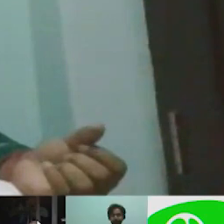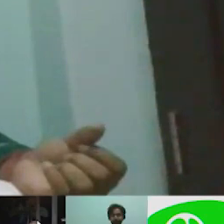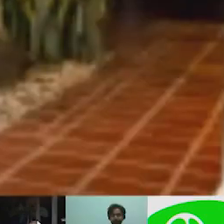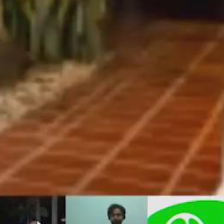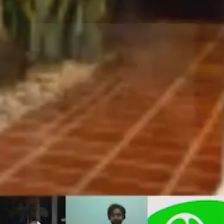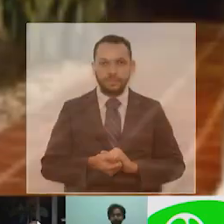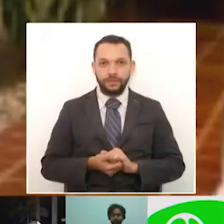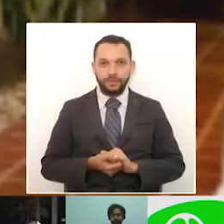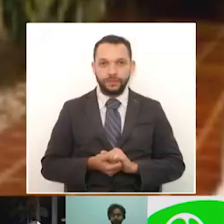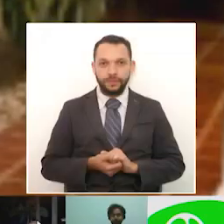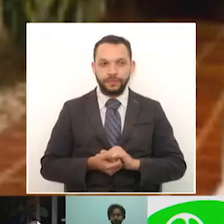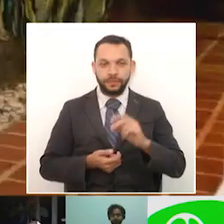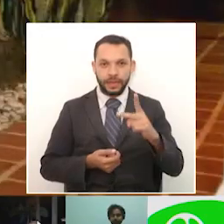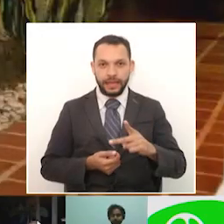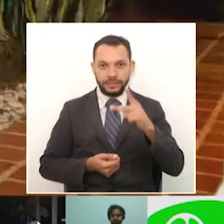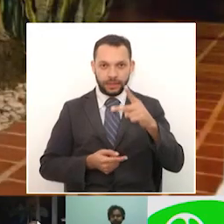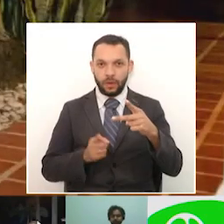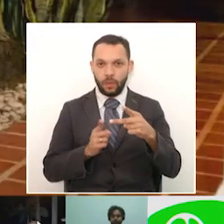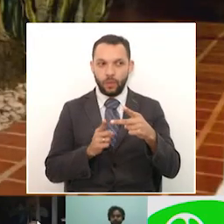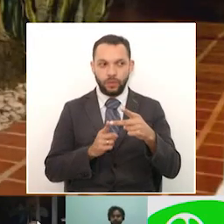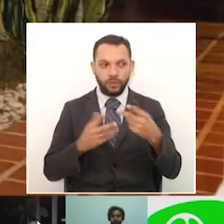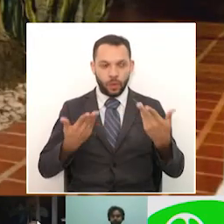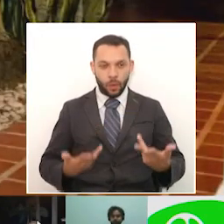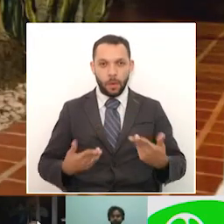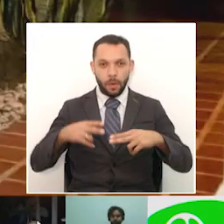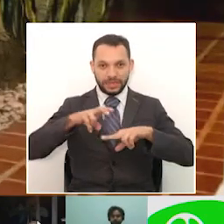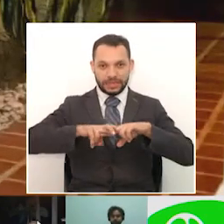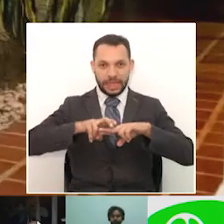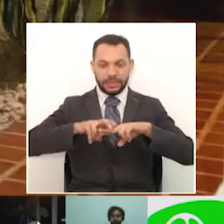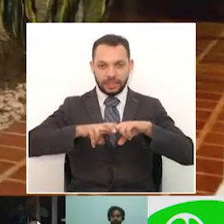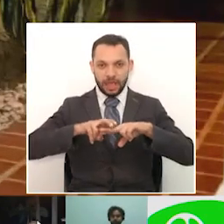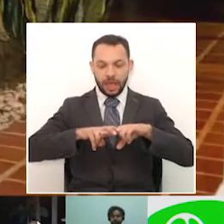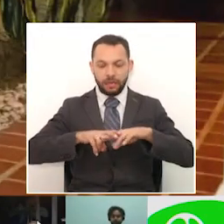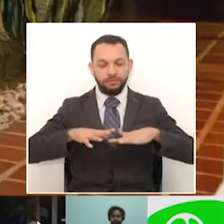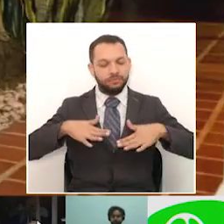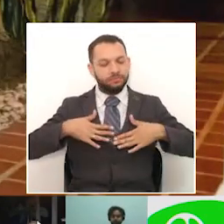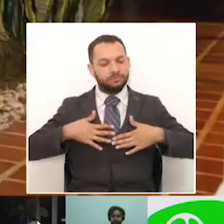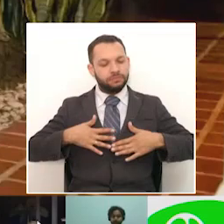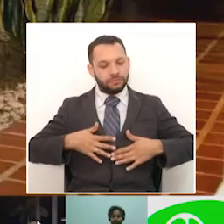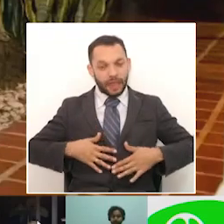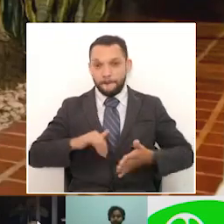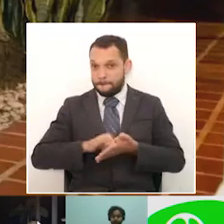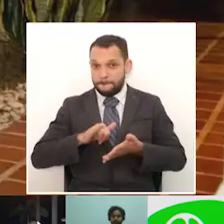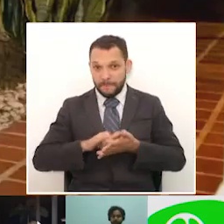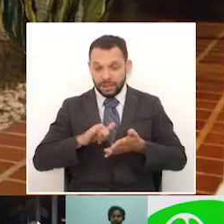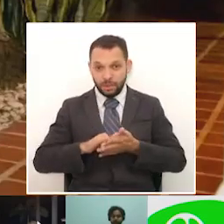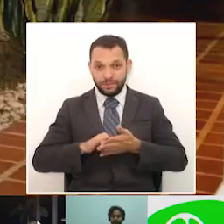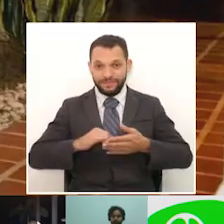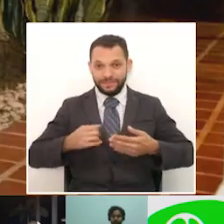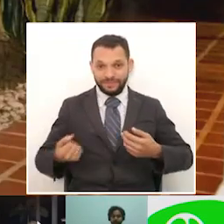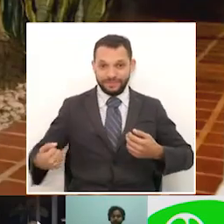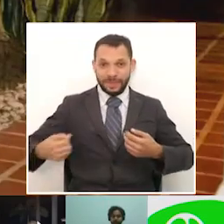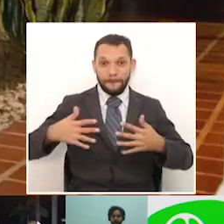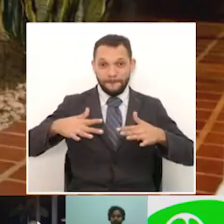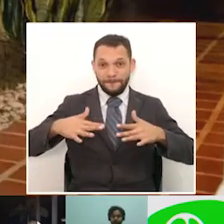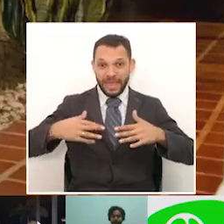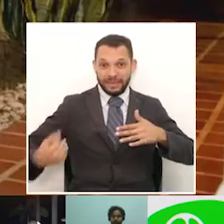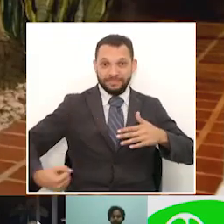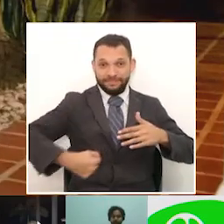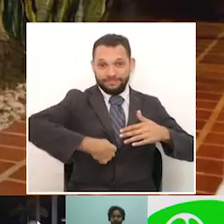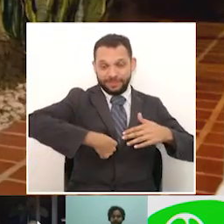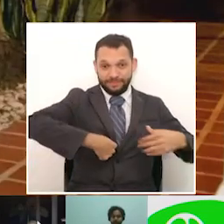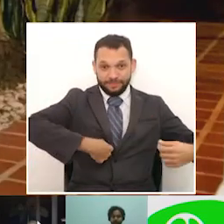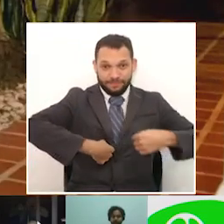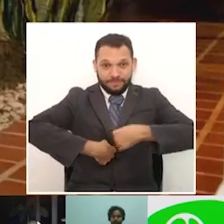Bueno, el otro ejercicio es estar sentados muy cómodos, puede ser en la posición que él estaba o sentados en una silla, muy